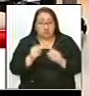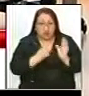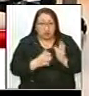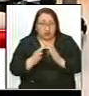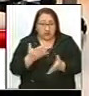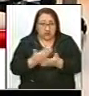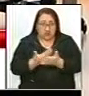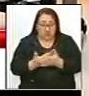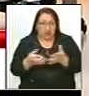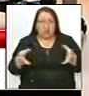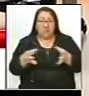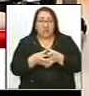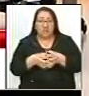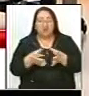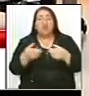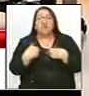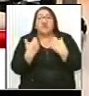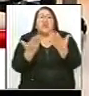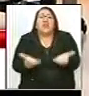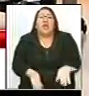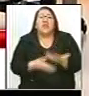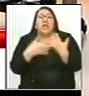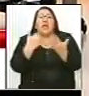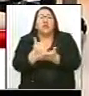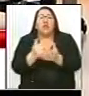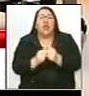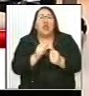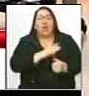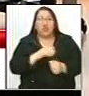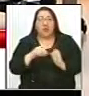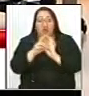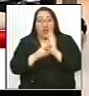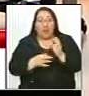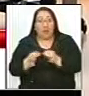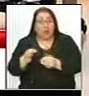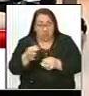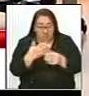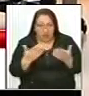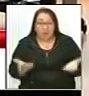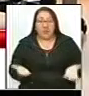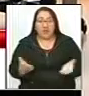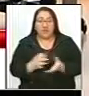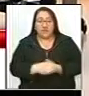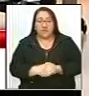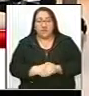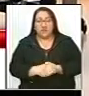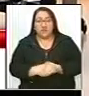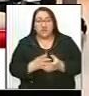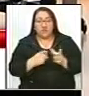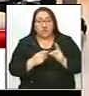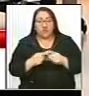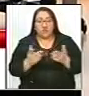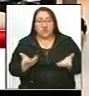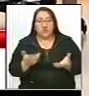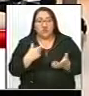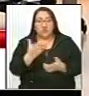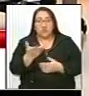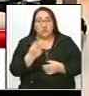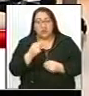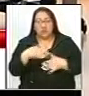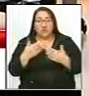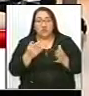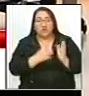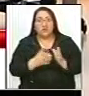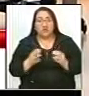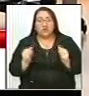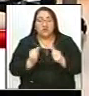propuesta conjunta, le estamos dando la mano al gobierno regional, dando la mano a nuestra región también. Entonces, yo le pediría si podríamos